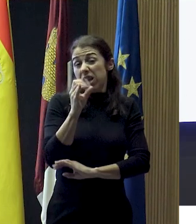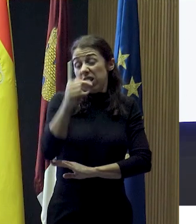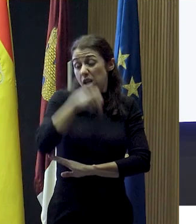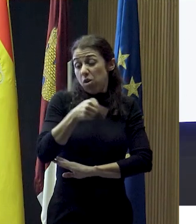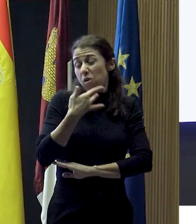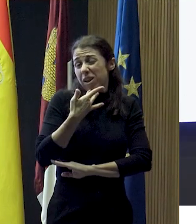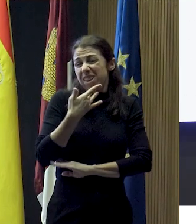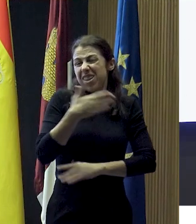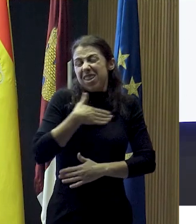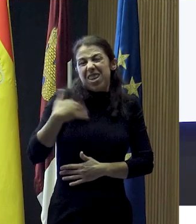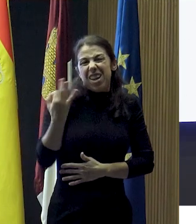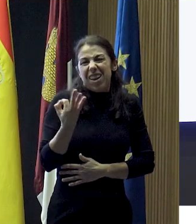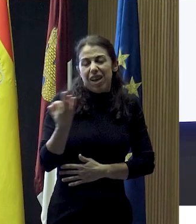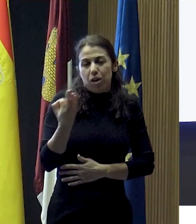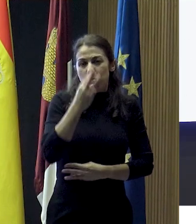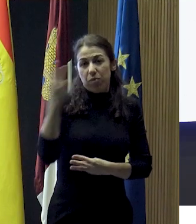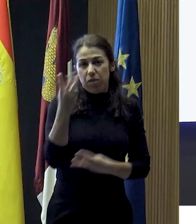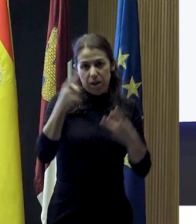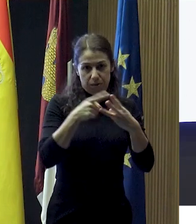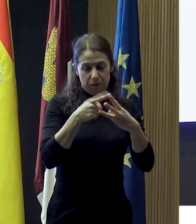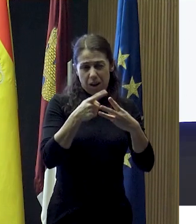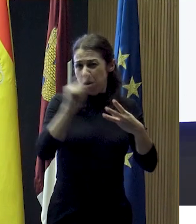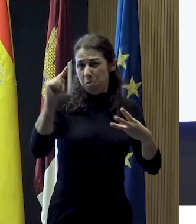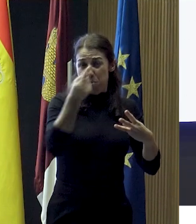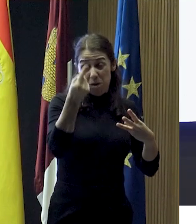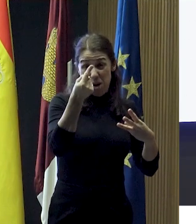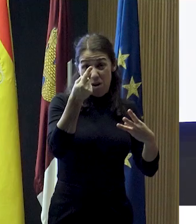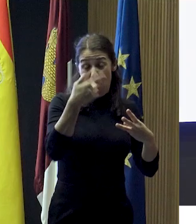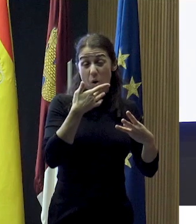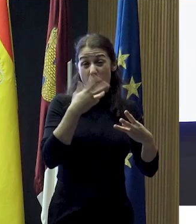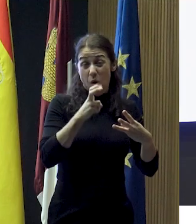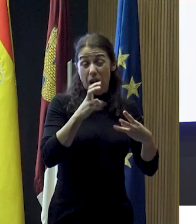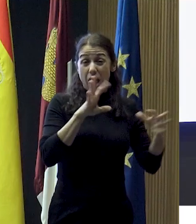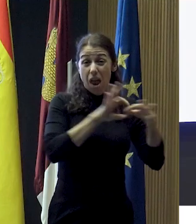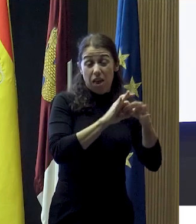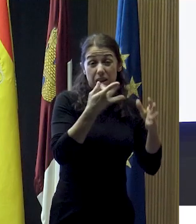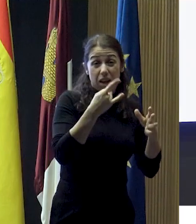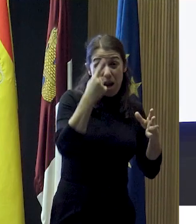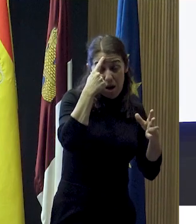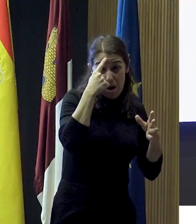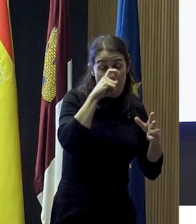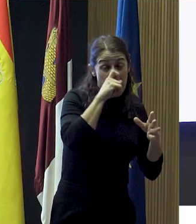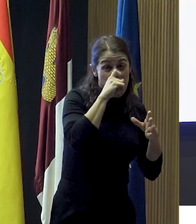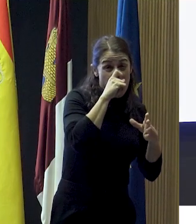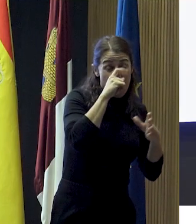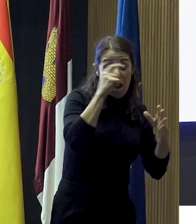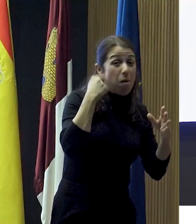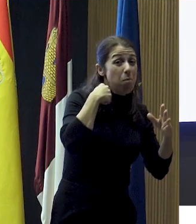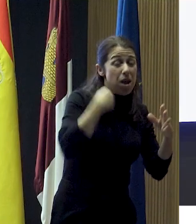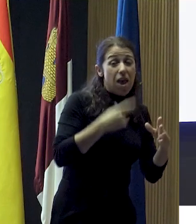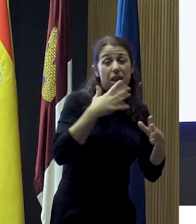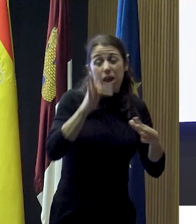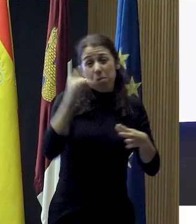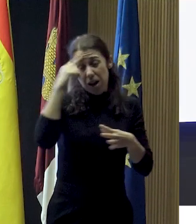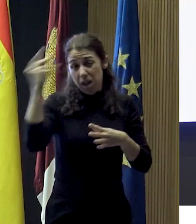hoy pretende 3 objetivos. El primero de todos es desmitificar la relación entre pérdida de memoria y enfermedad de Alzheimer.